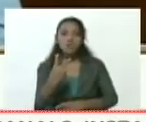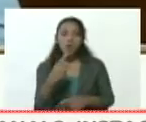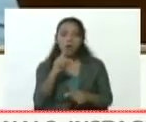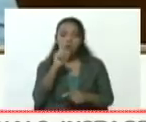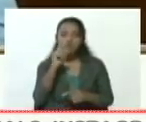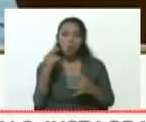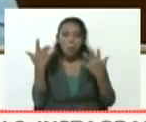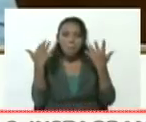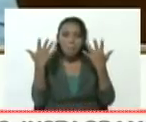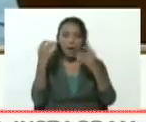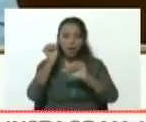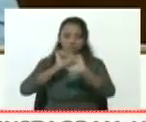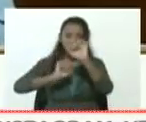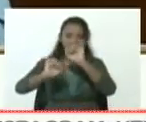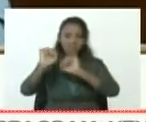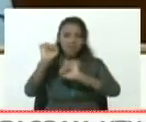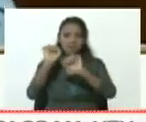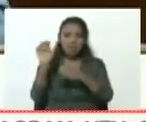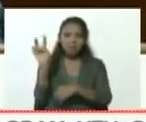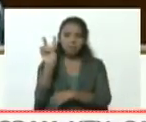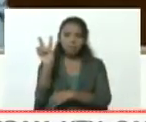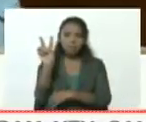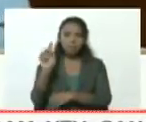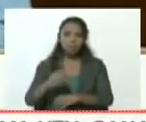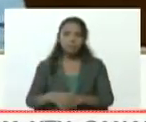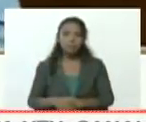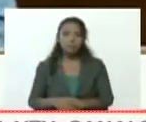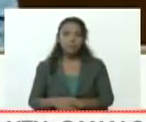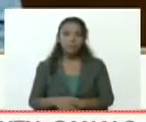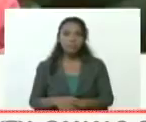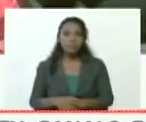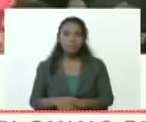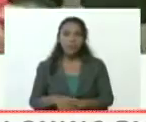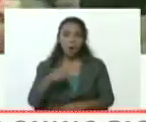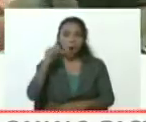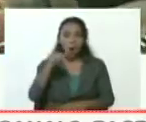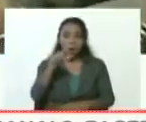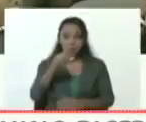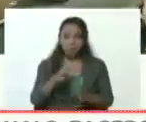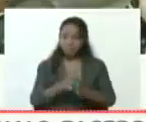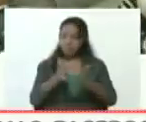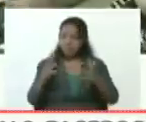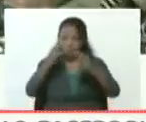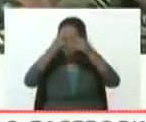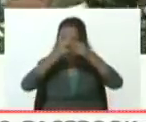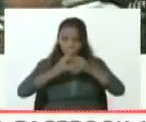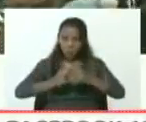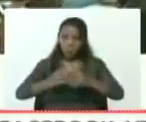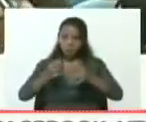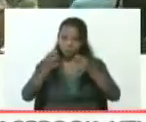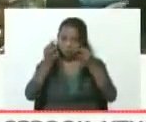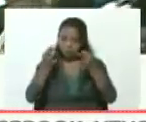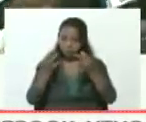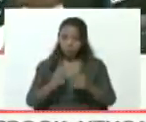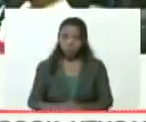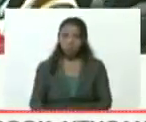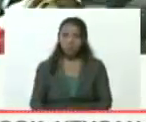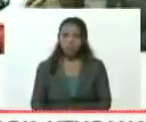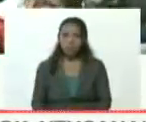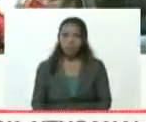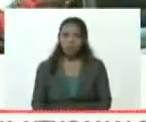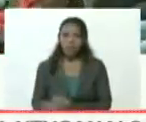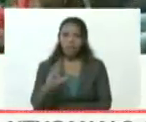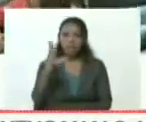para defender a nuestra patria. Lo recibimos hoy, fue un gran honor ahí con ellos. Tercer punto,